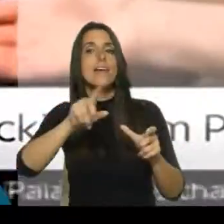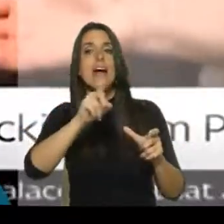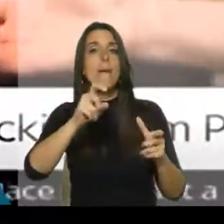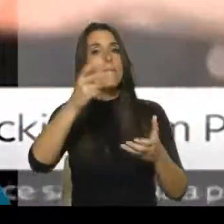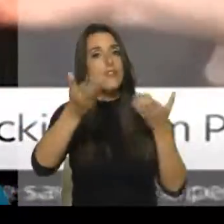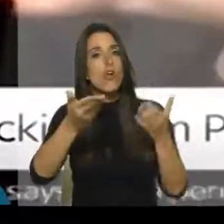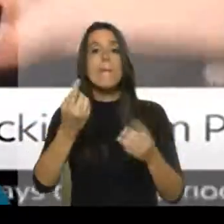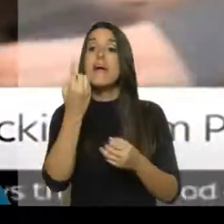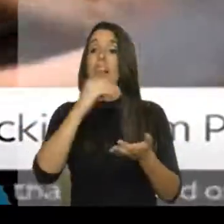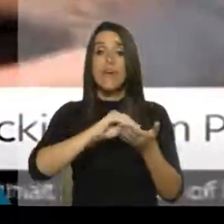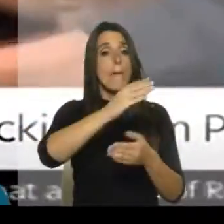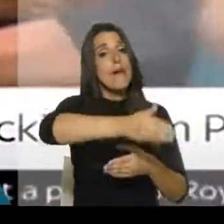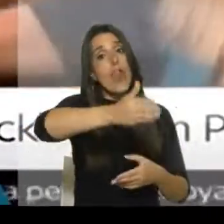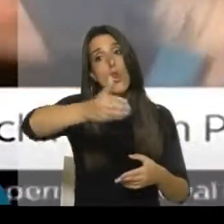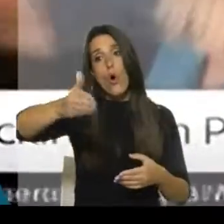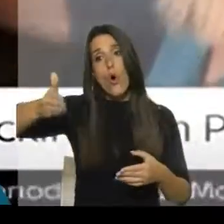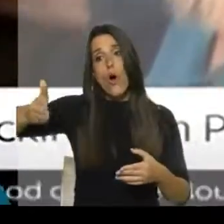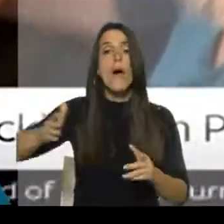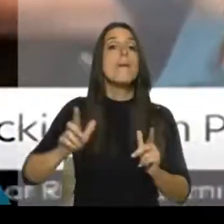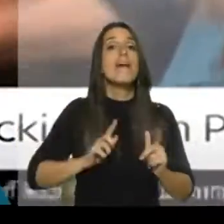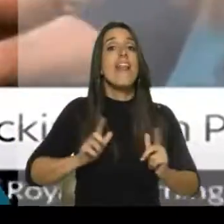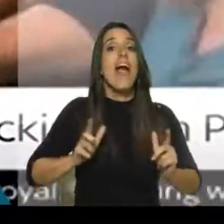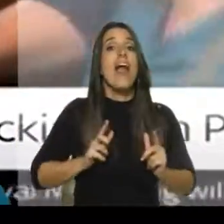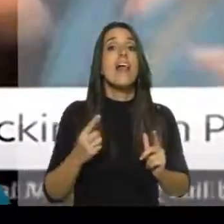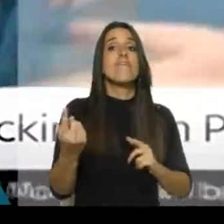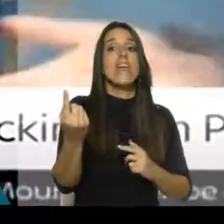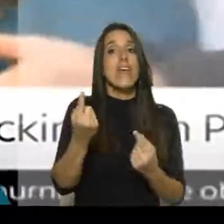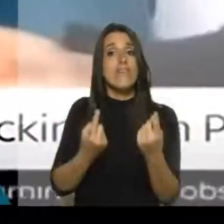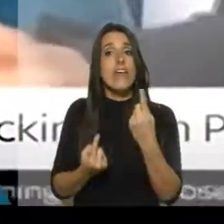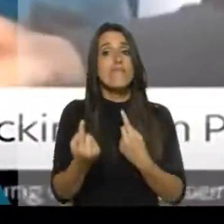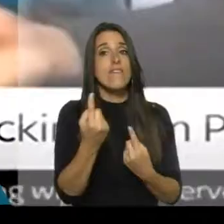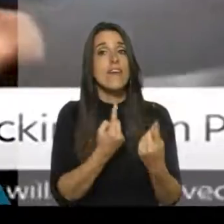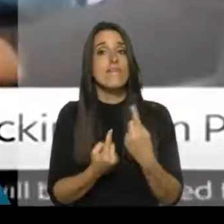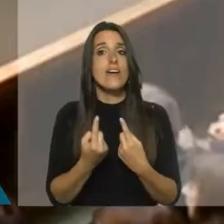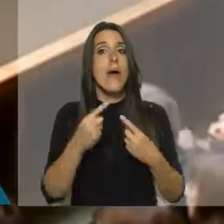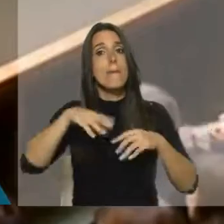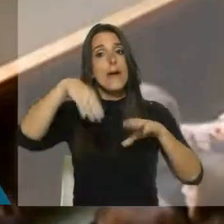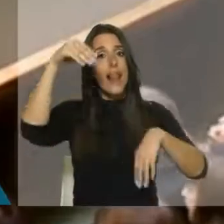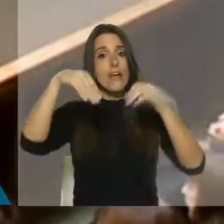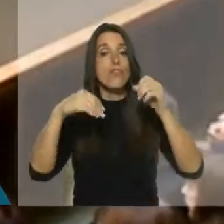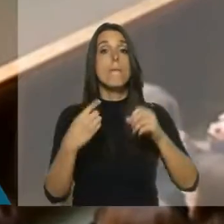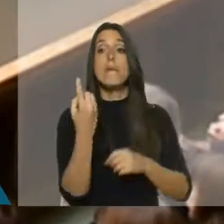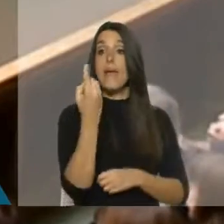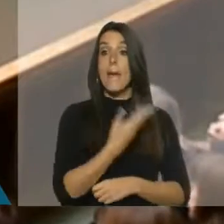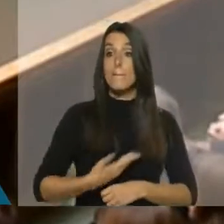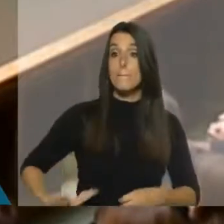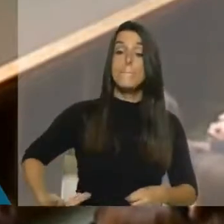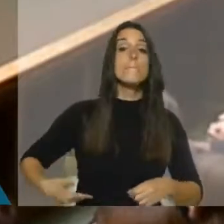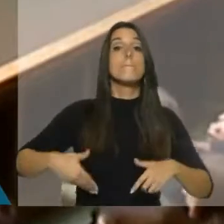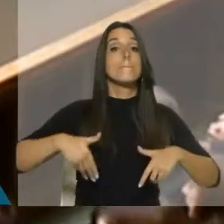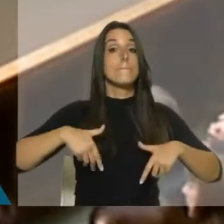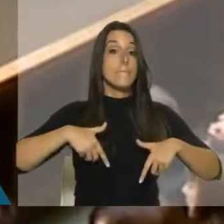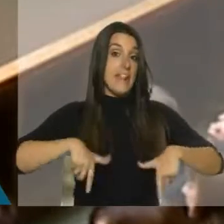admiradores que esperaban su llegada desde escocia a las puertas del palacio el londinense de buckingham la primera ministra británica liz